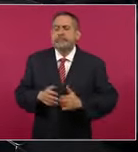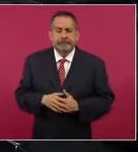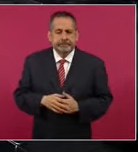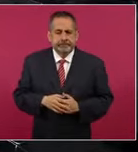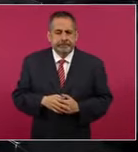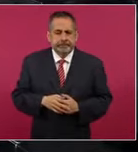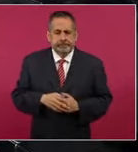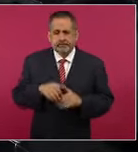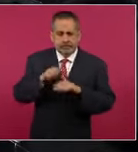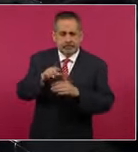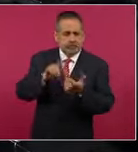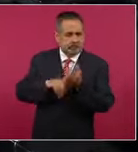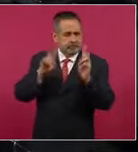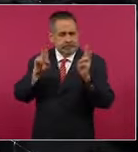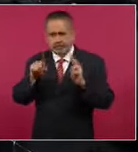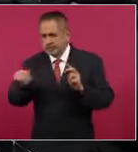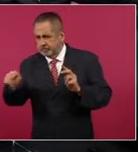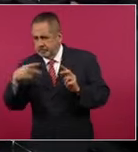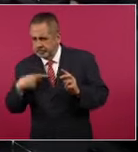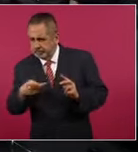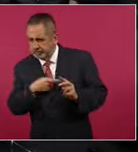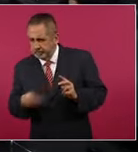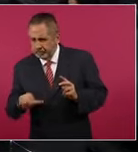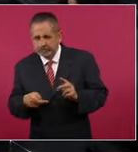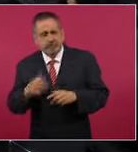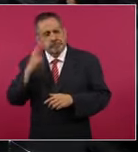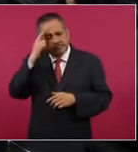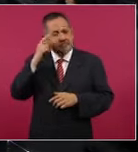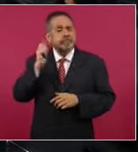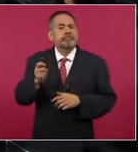la pobreza que defendía